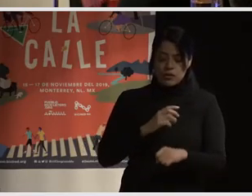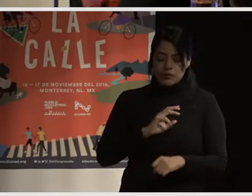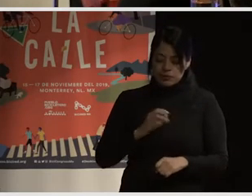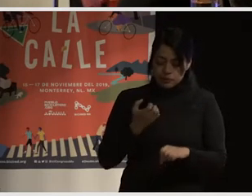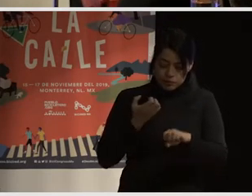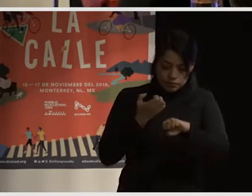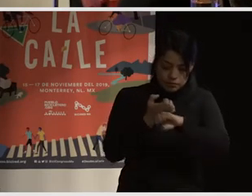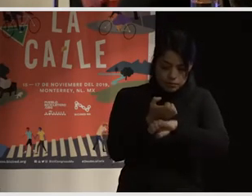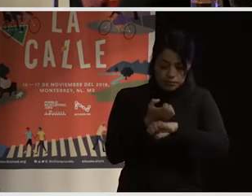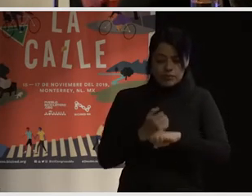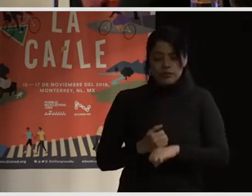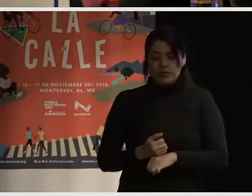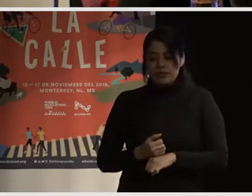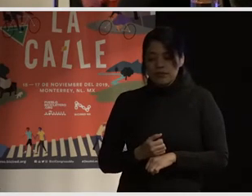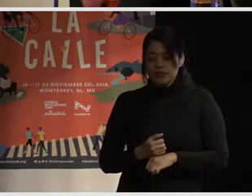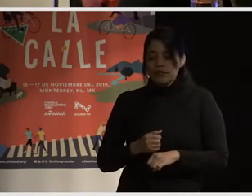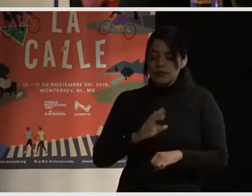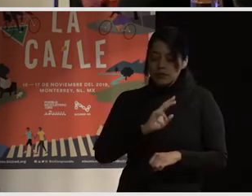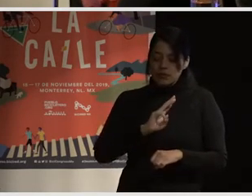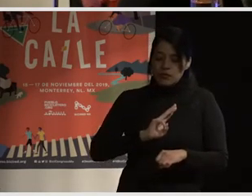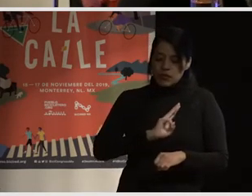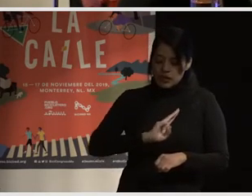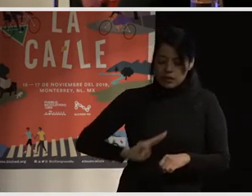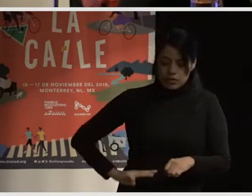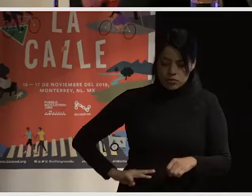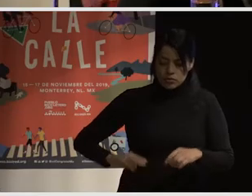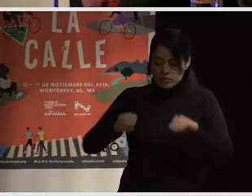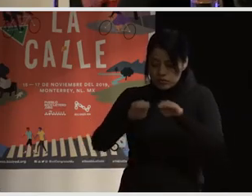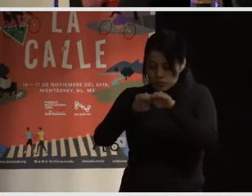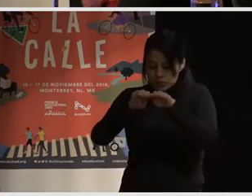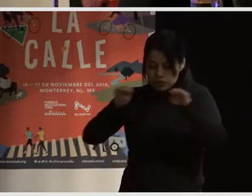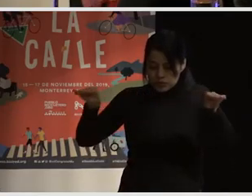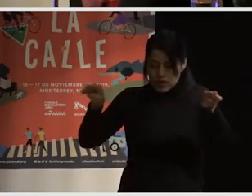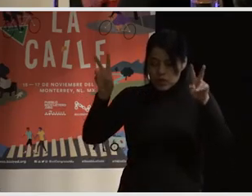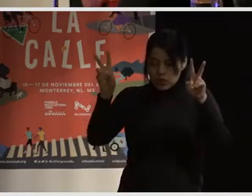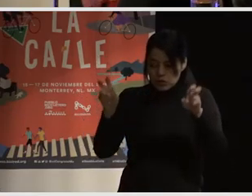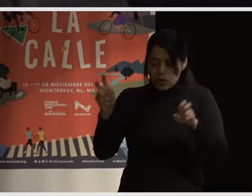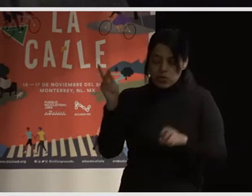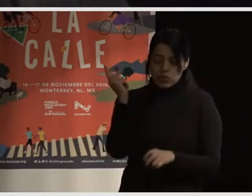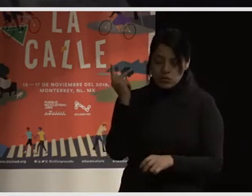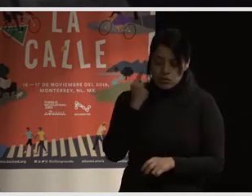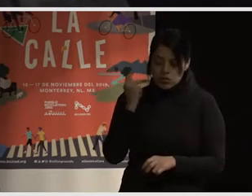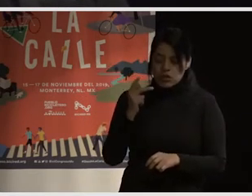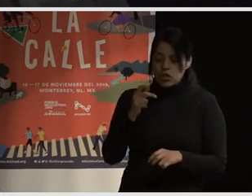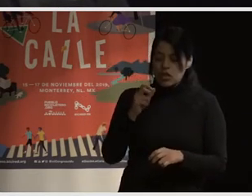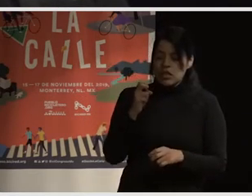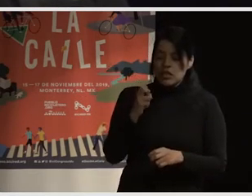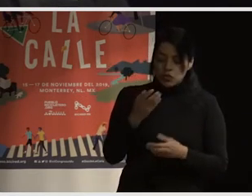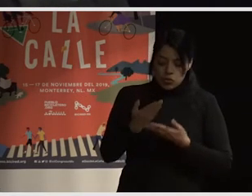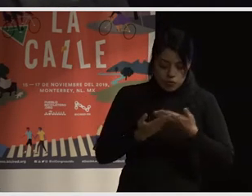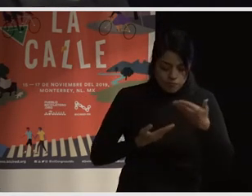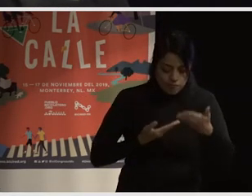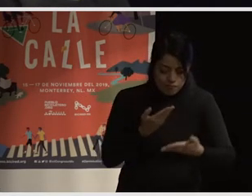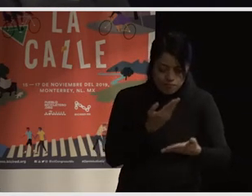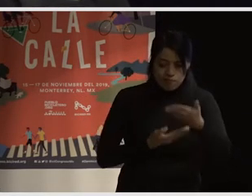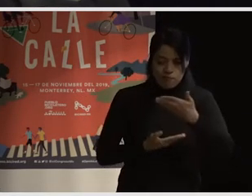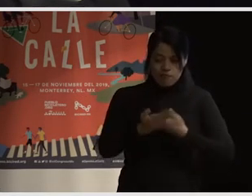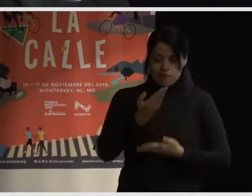técnico así que éste no cuenta el estatal y el municipal están alineados en un tema político entonces es una colaboración que nunca se había visto